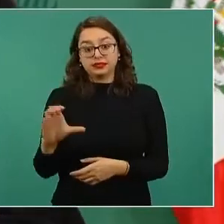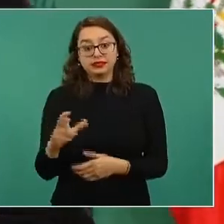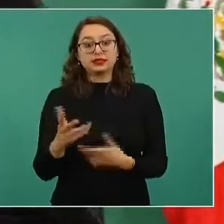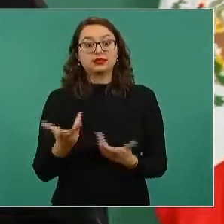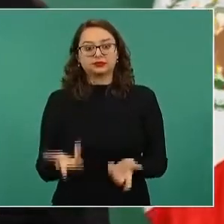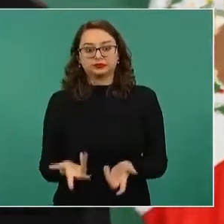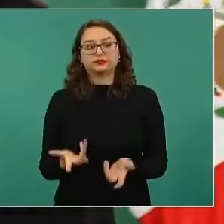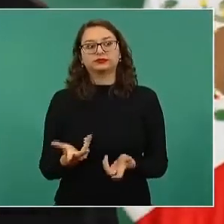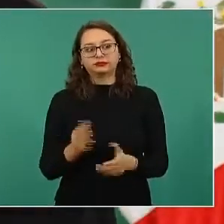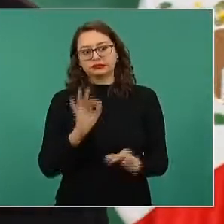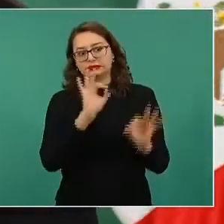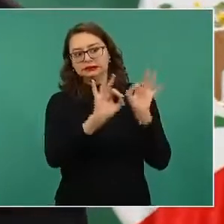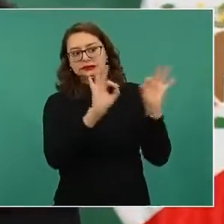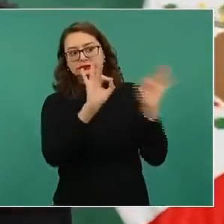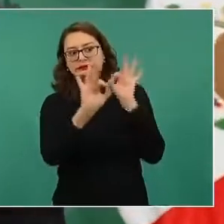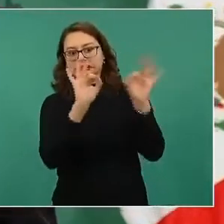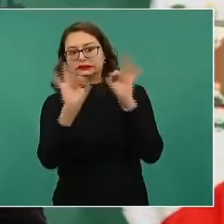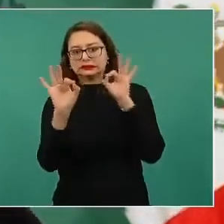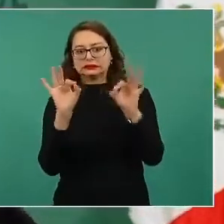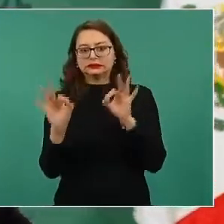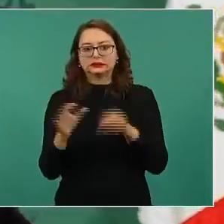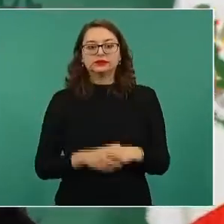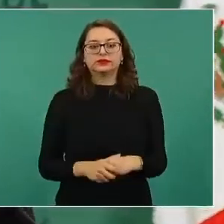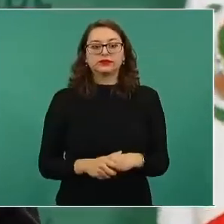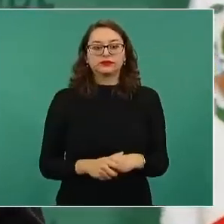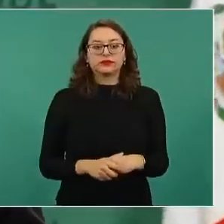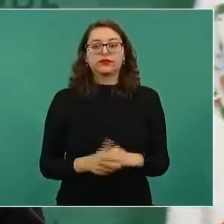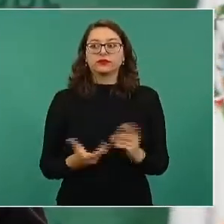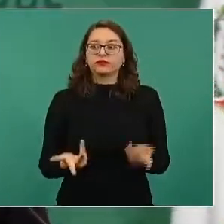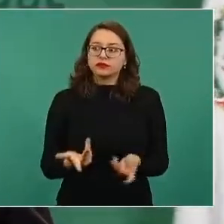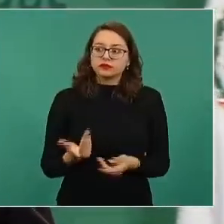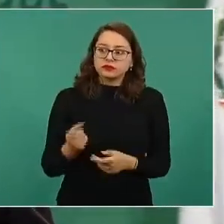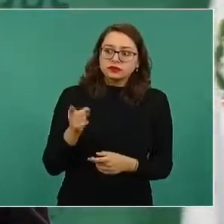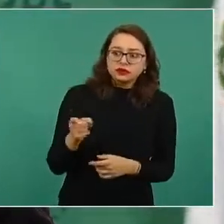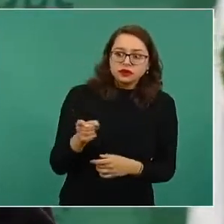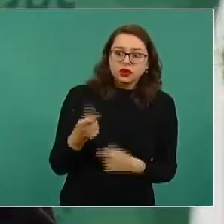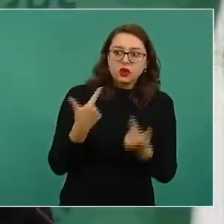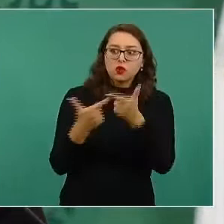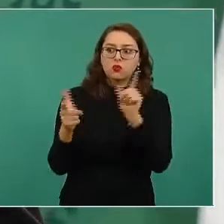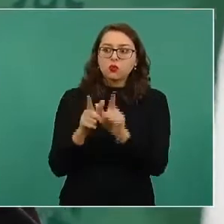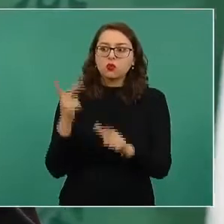Cuando veían de que teníamos posibilidades nosotros,